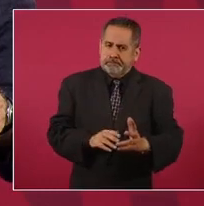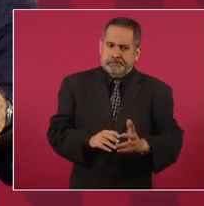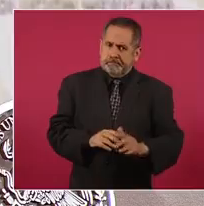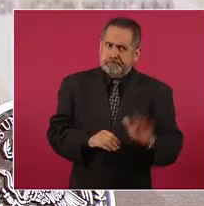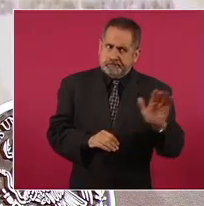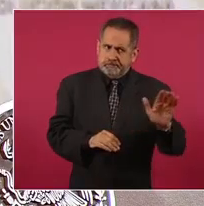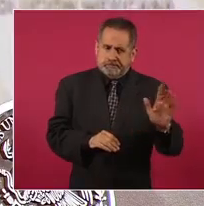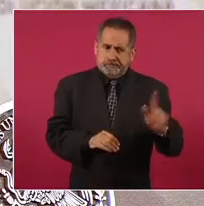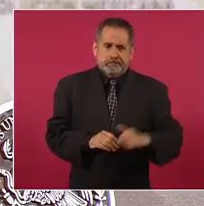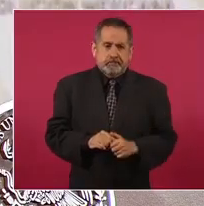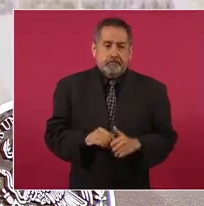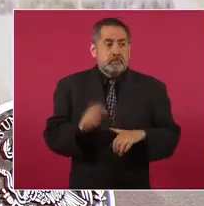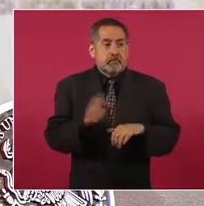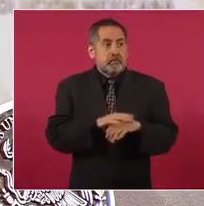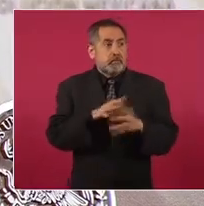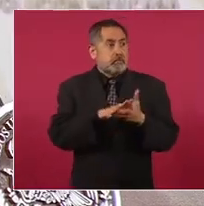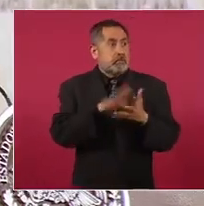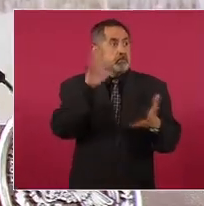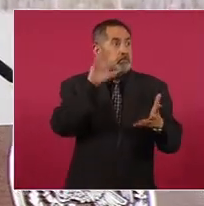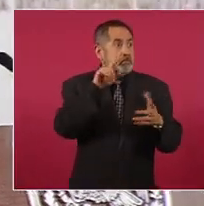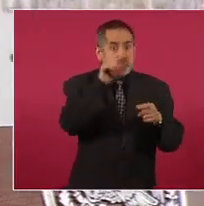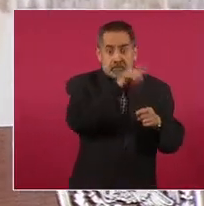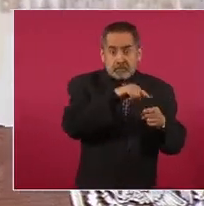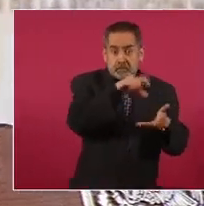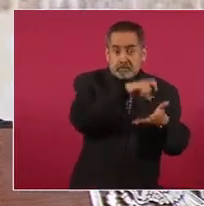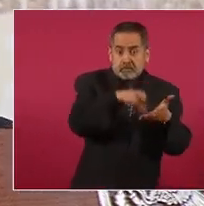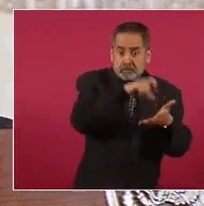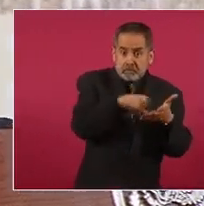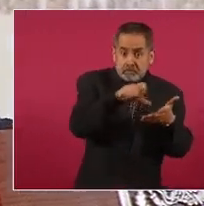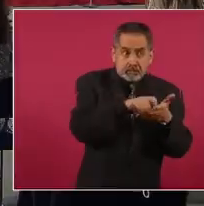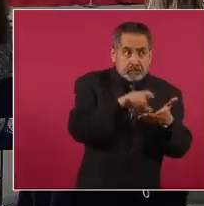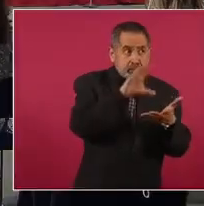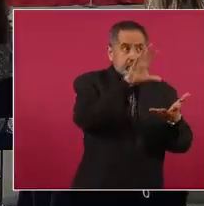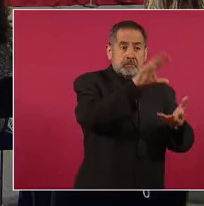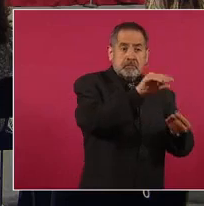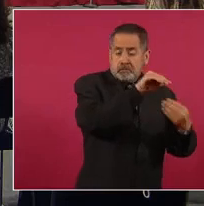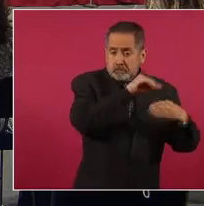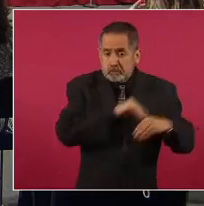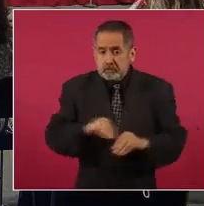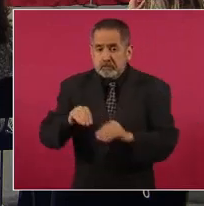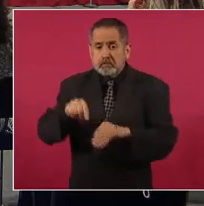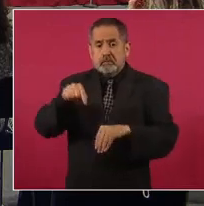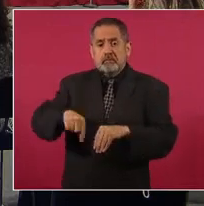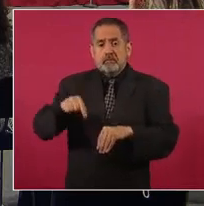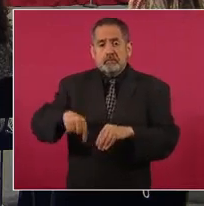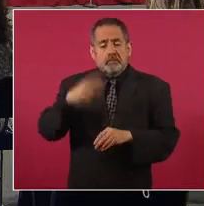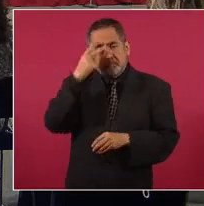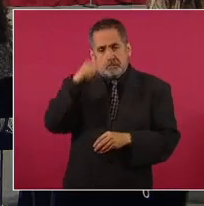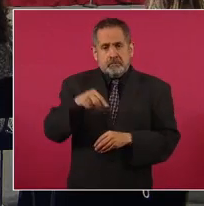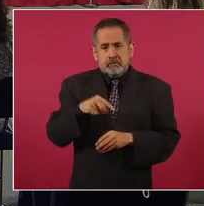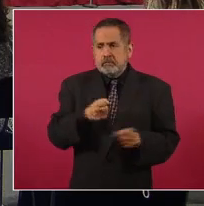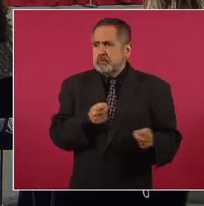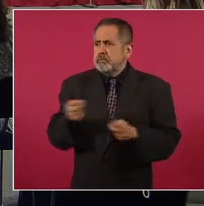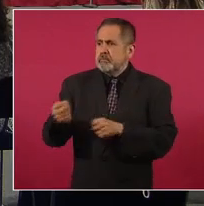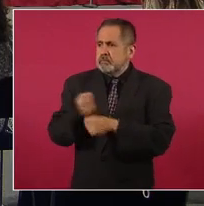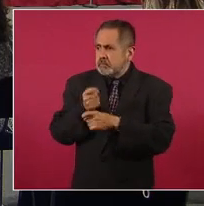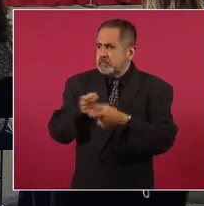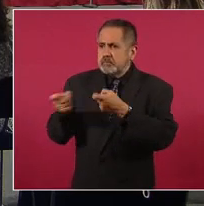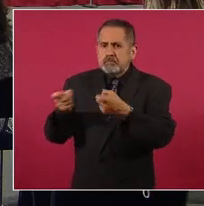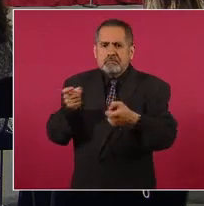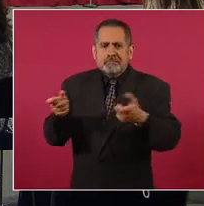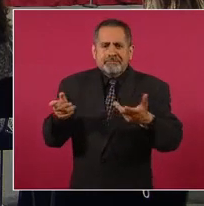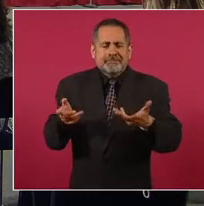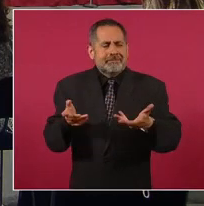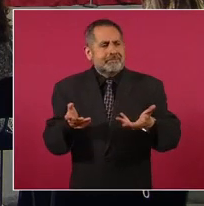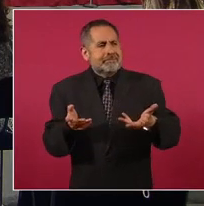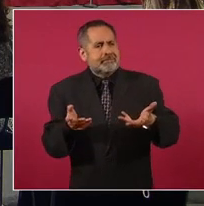Porque la mayor cantidad de armas que se usan para el crimen en México provienen